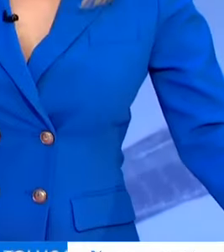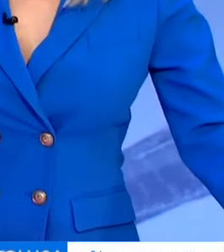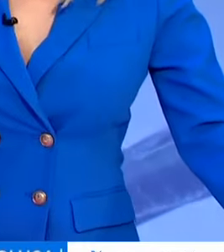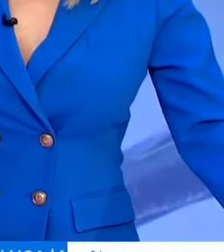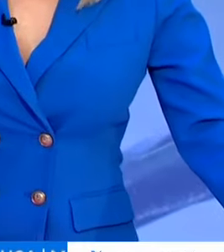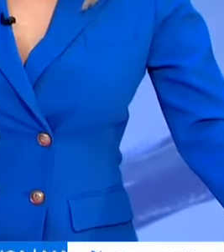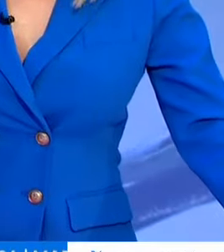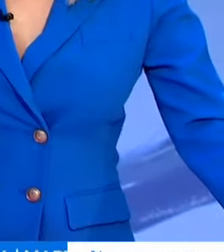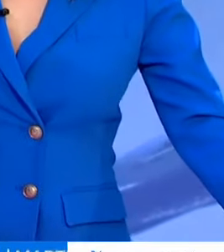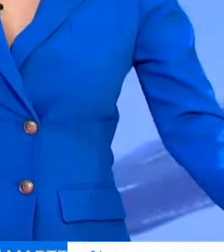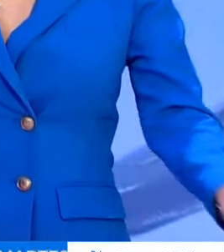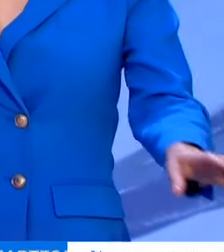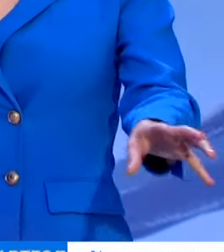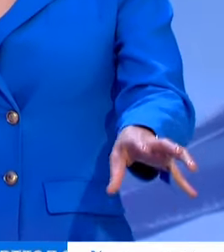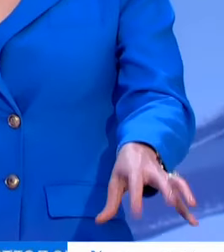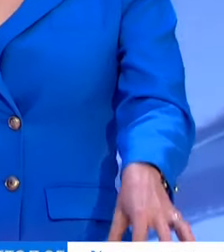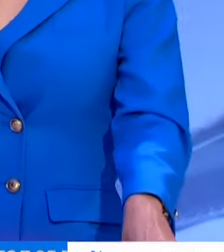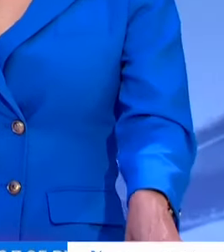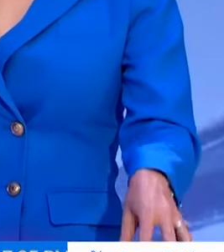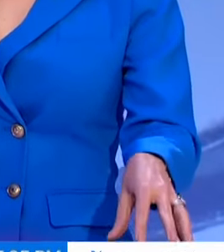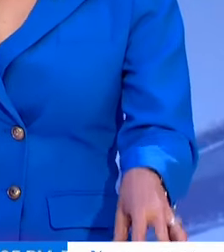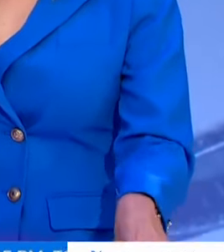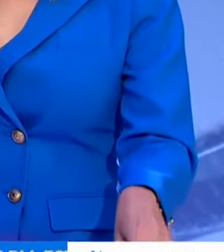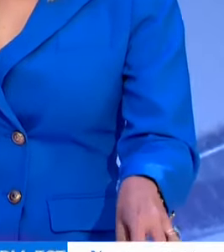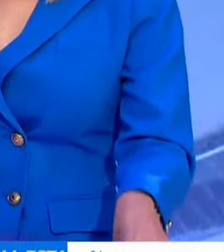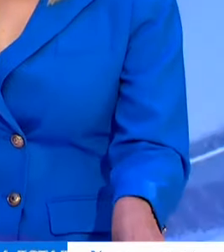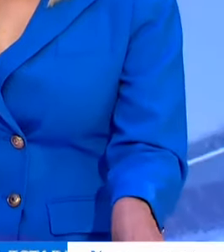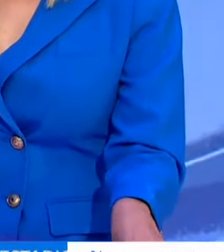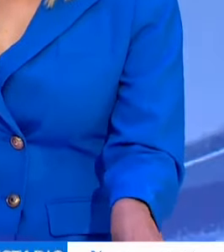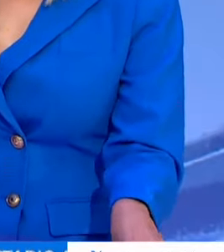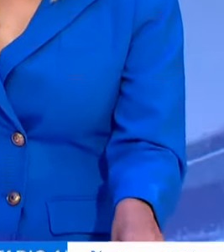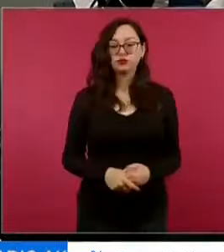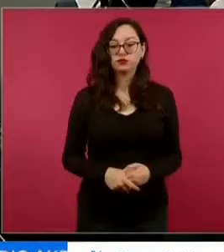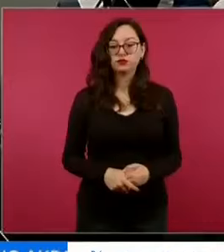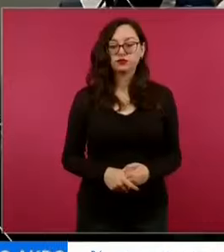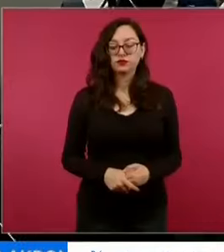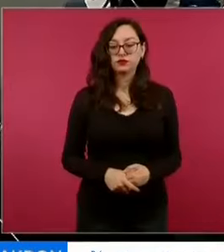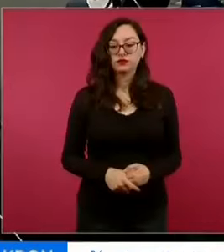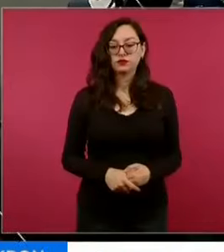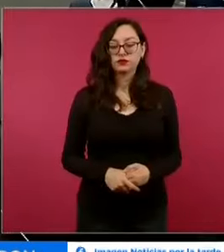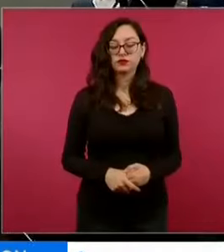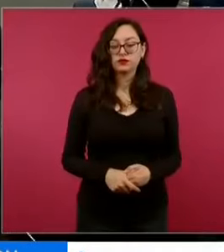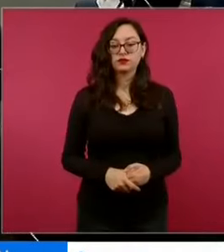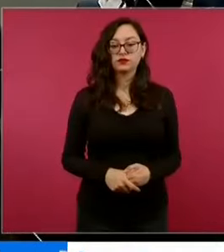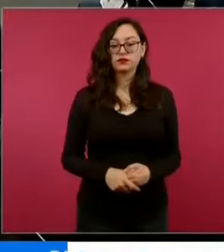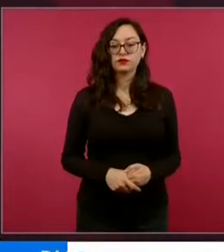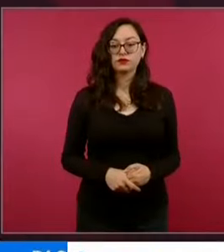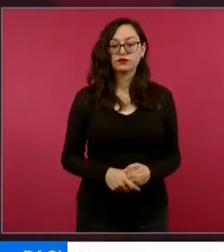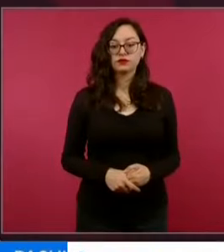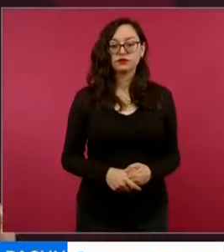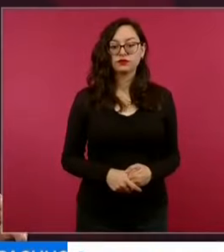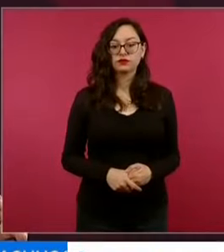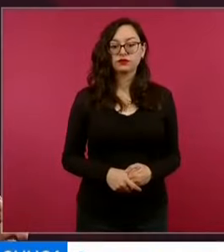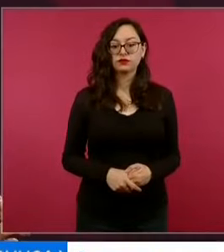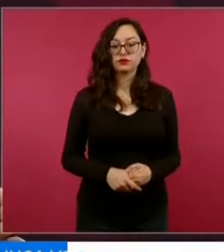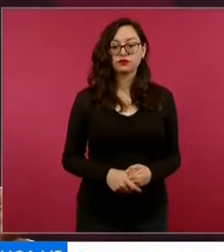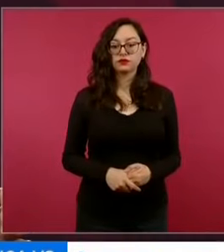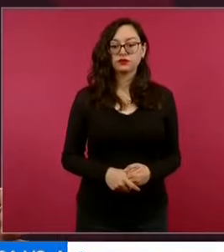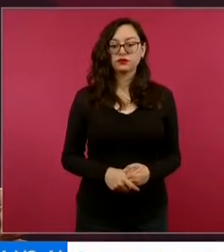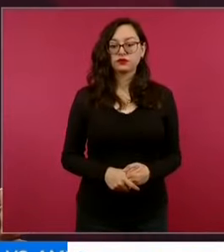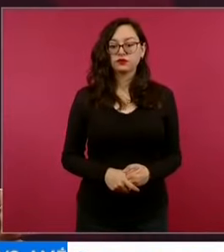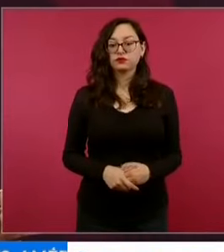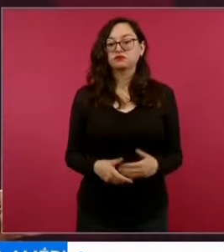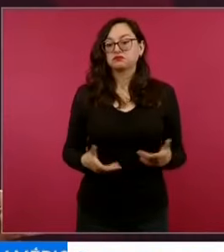El presidente López Obrador le va a enviar una carta al Tribunal Electoral, dijo, para que le ayude a cumplir la orden de editar el contenido de